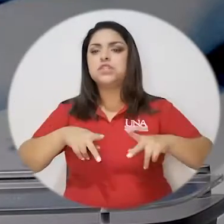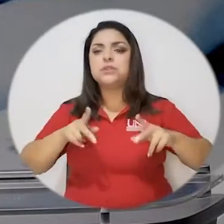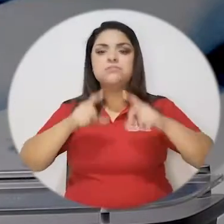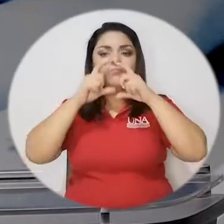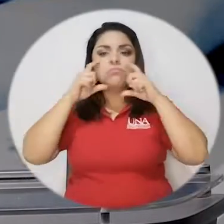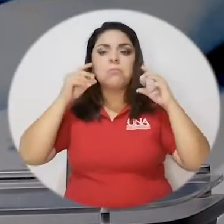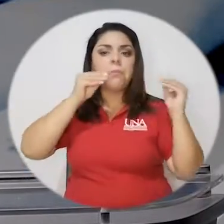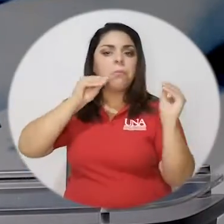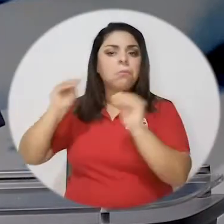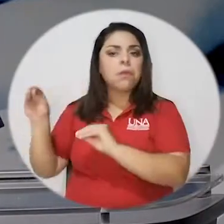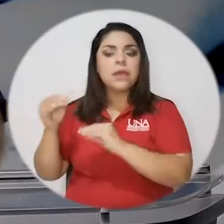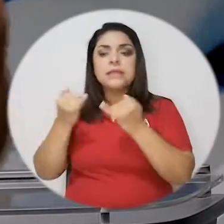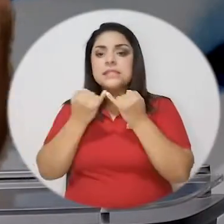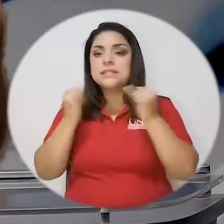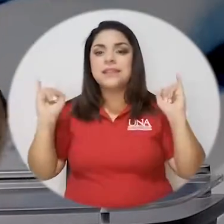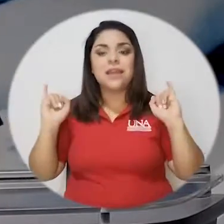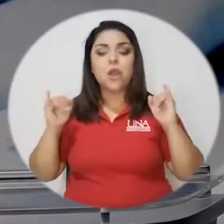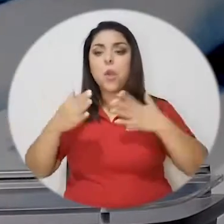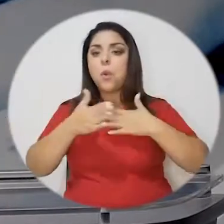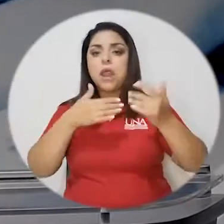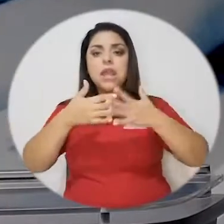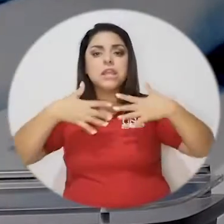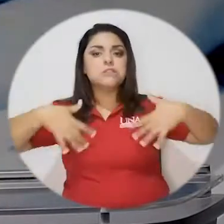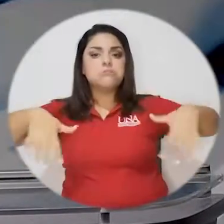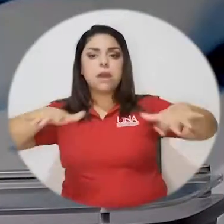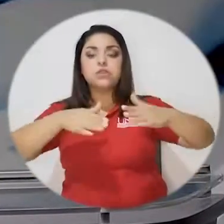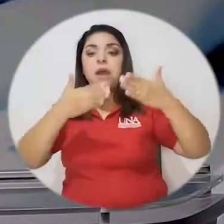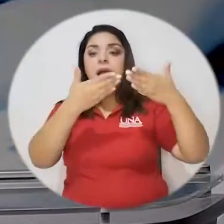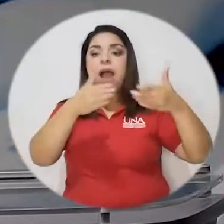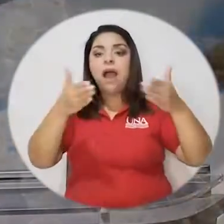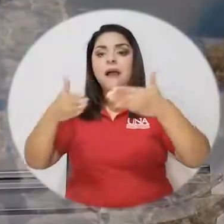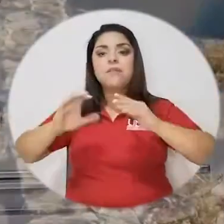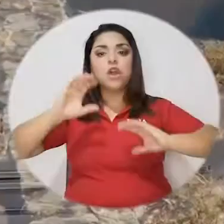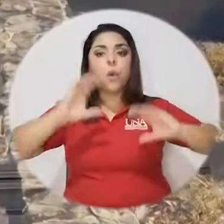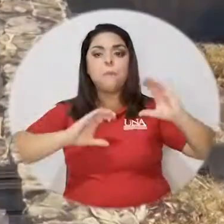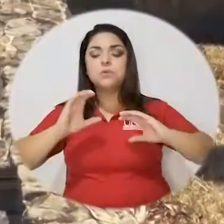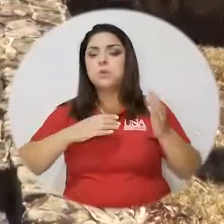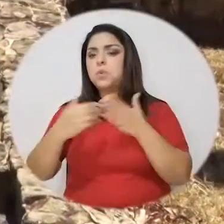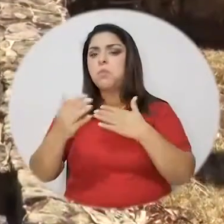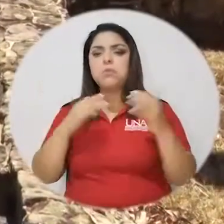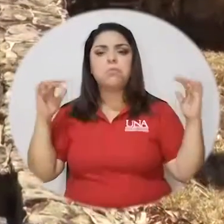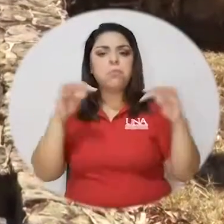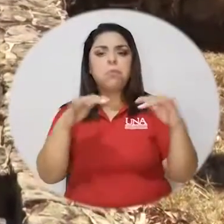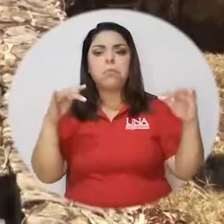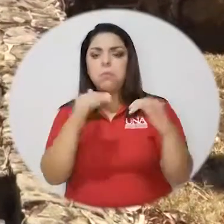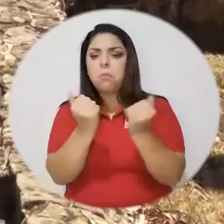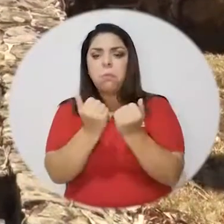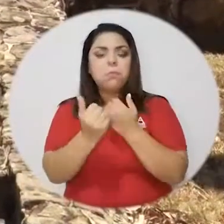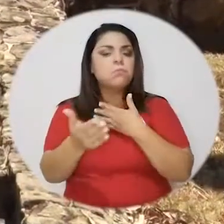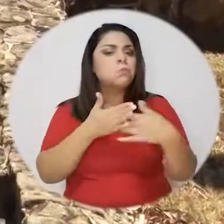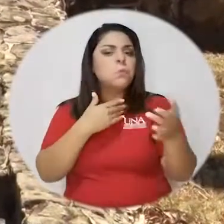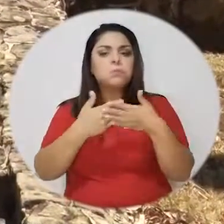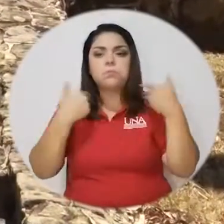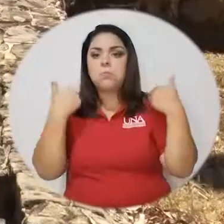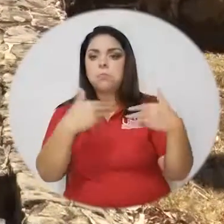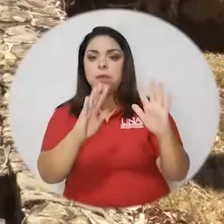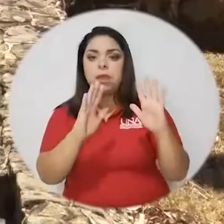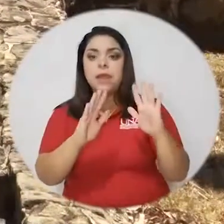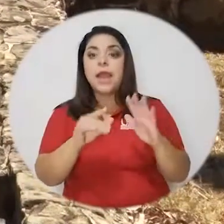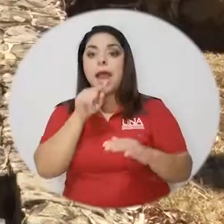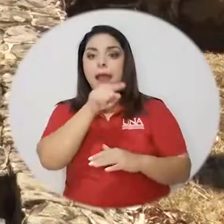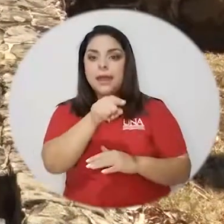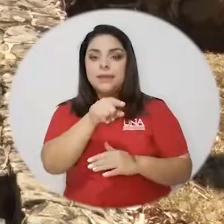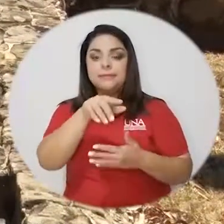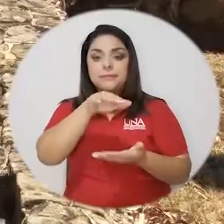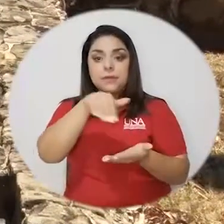puede andar sin mascarilla en cualquier espacio, que se abren todos los comercios y no importa los aforos y no